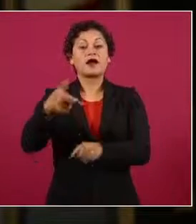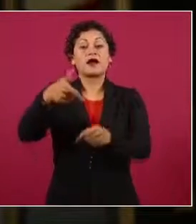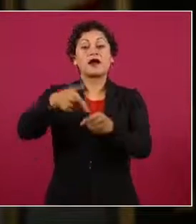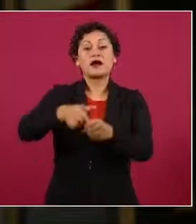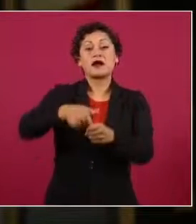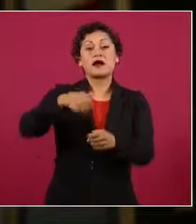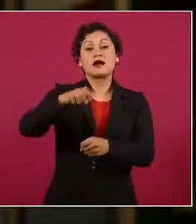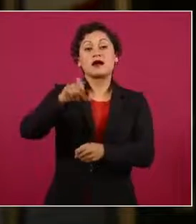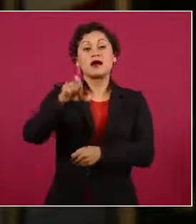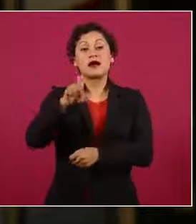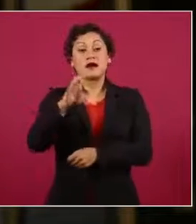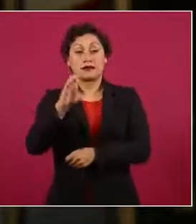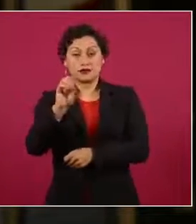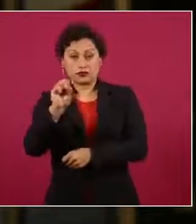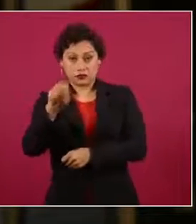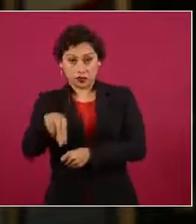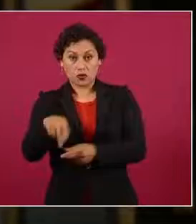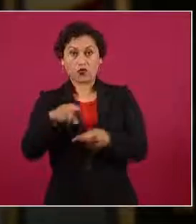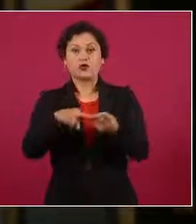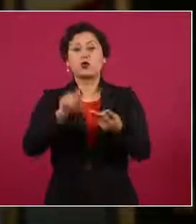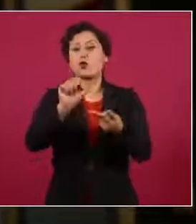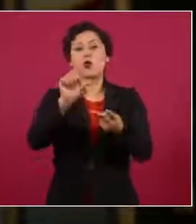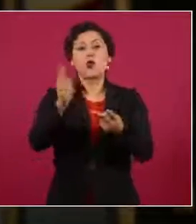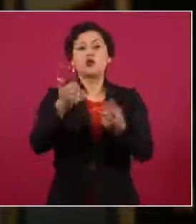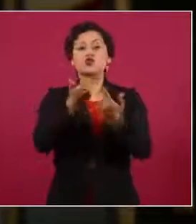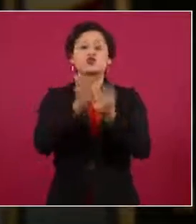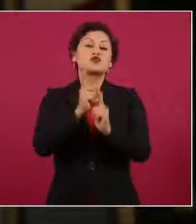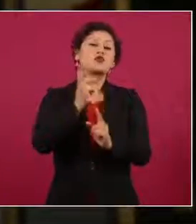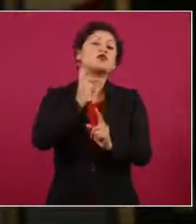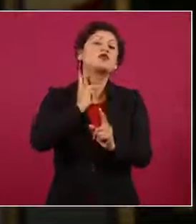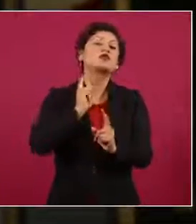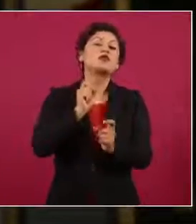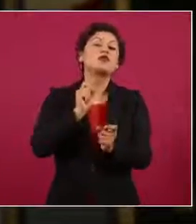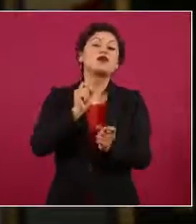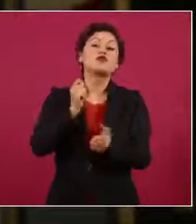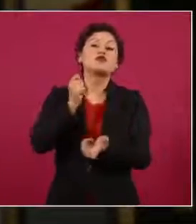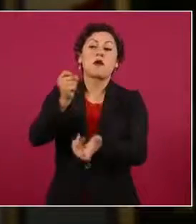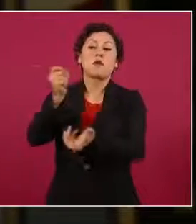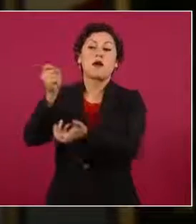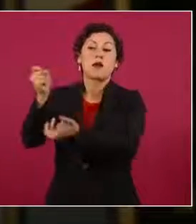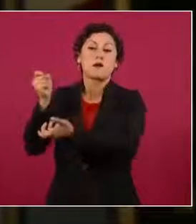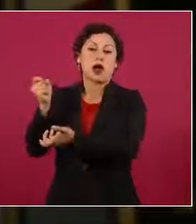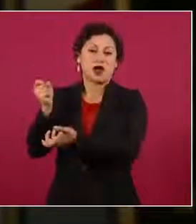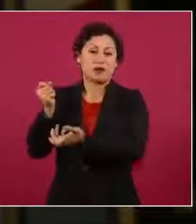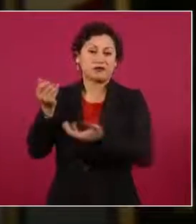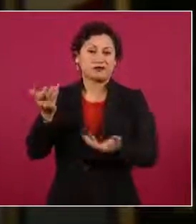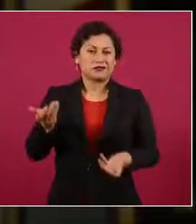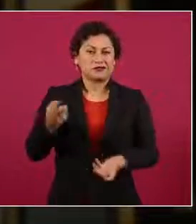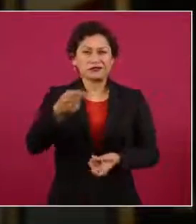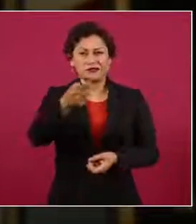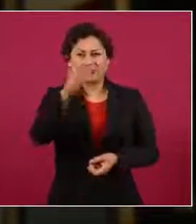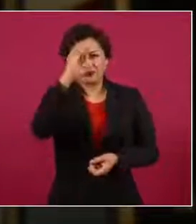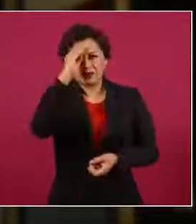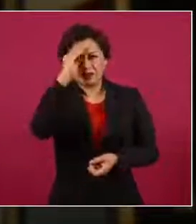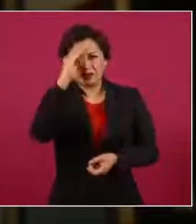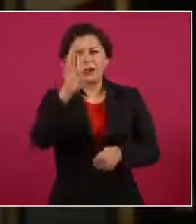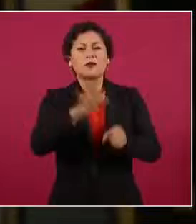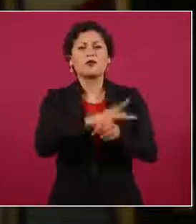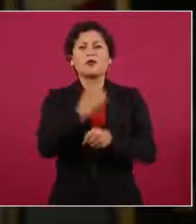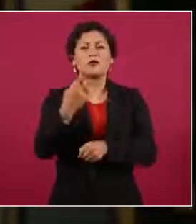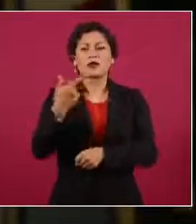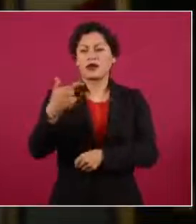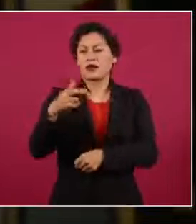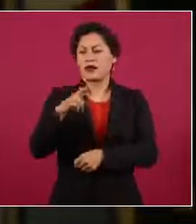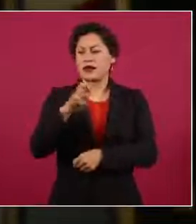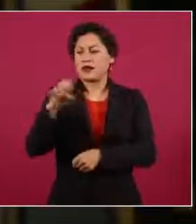Exxon y de otros grupos petroleros. ¿Por qué considera que está tan interesado Greenpeace en que se